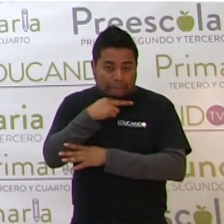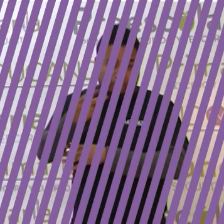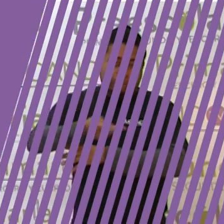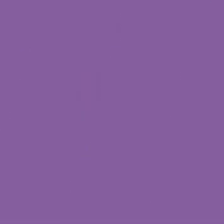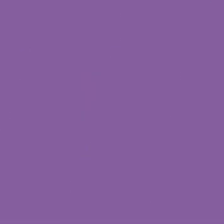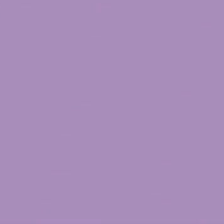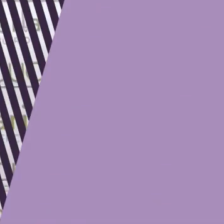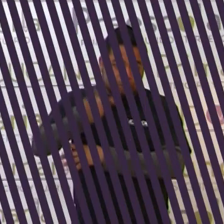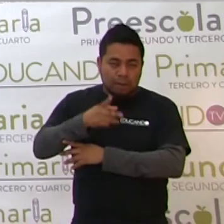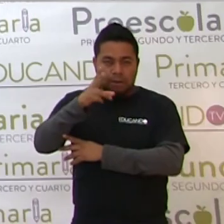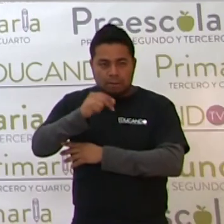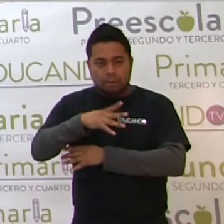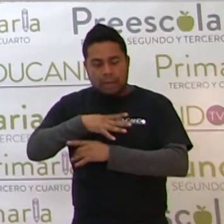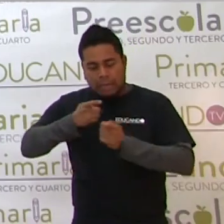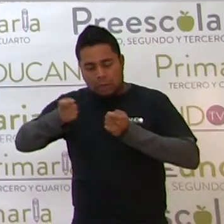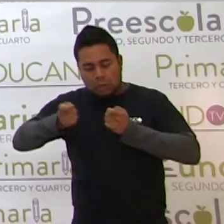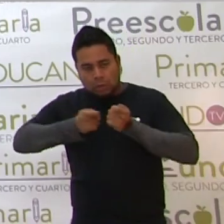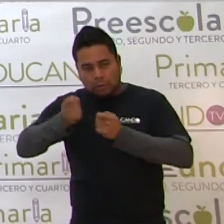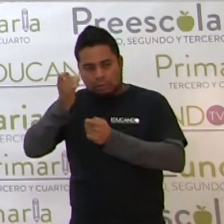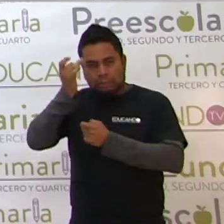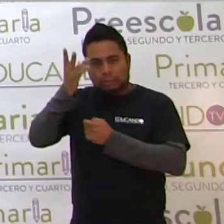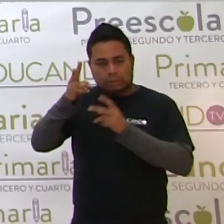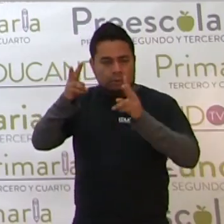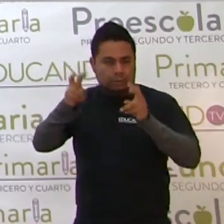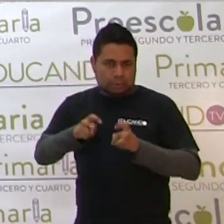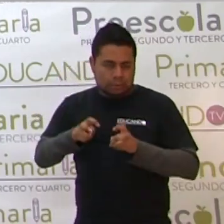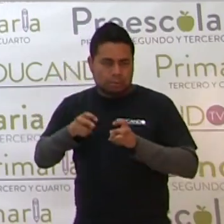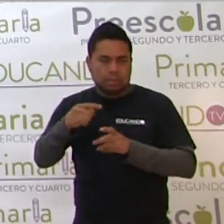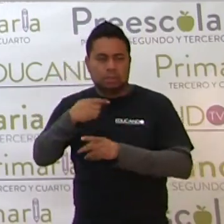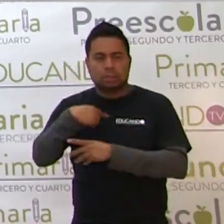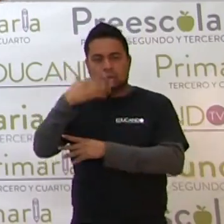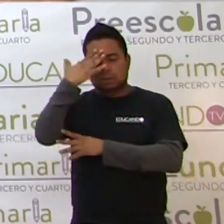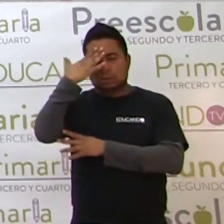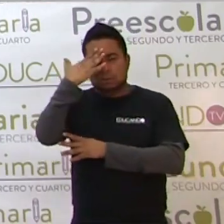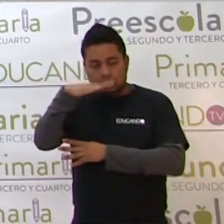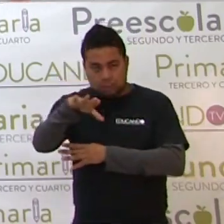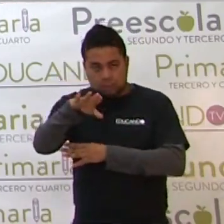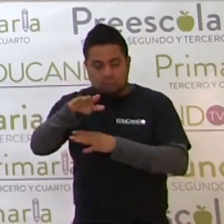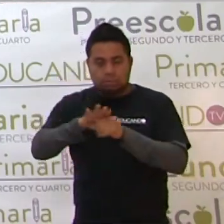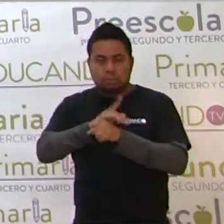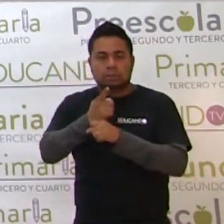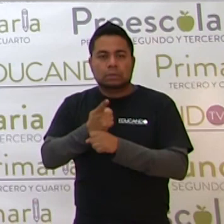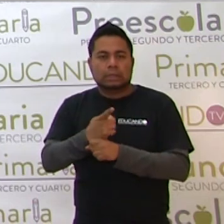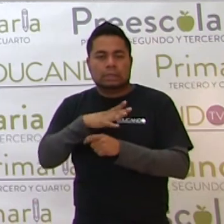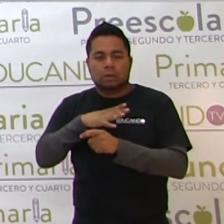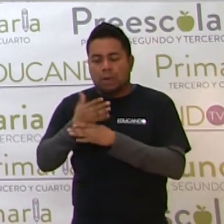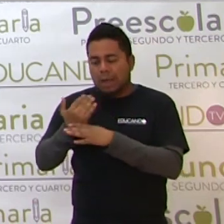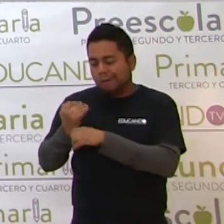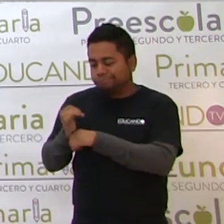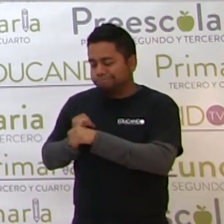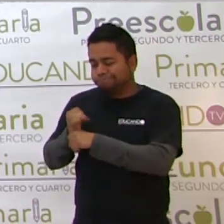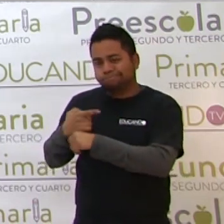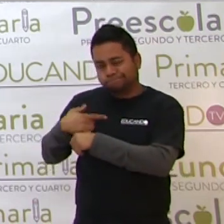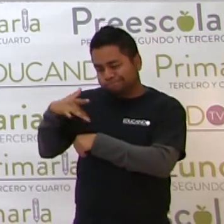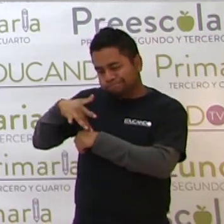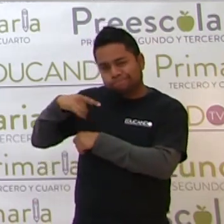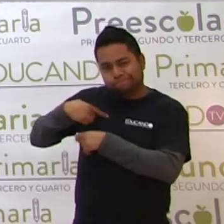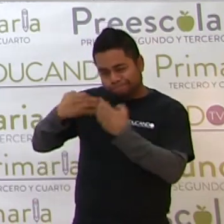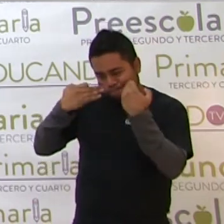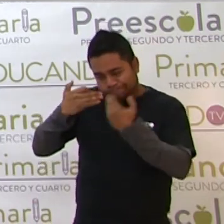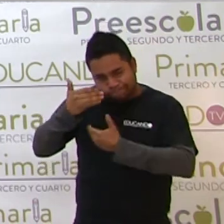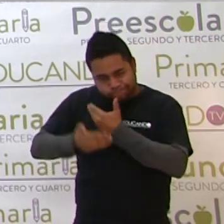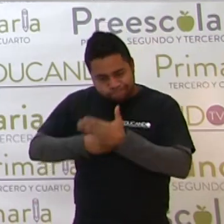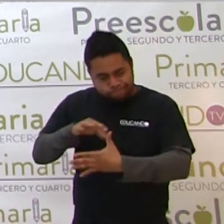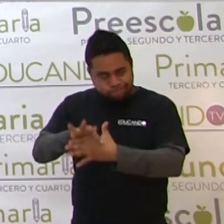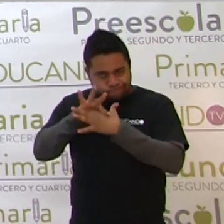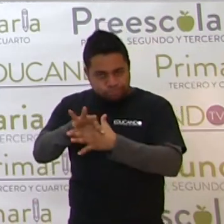ya tenemos un control y un dominio del tema, ya conocemos porque vivimos el proceso para elaborarlo y por lo